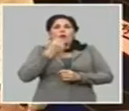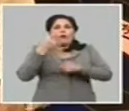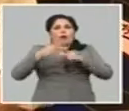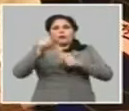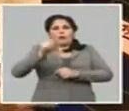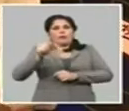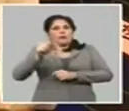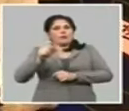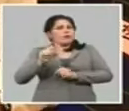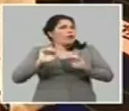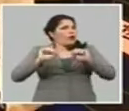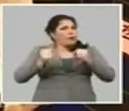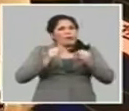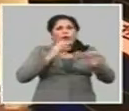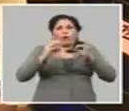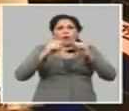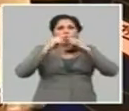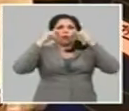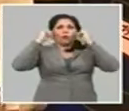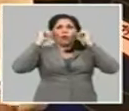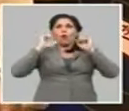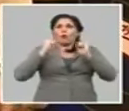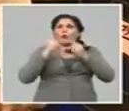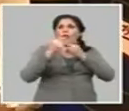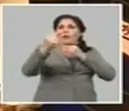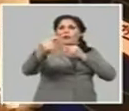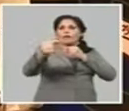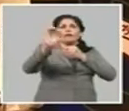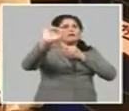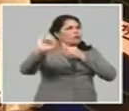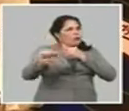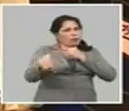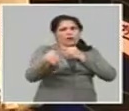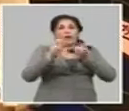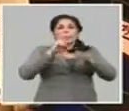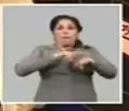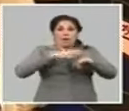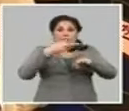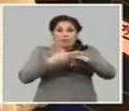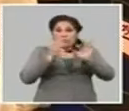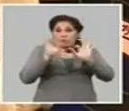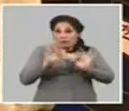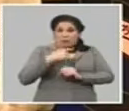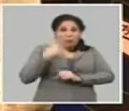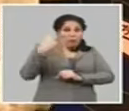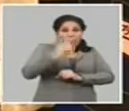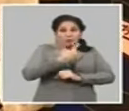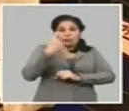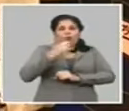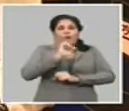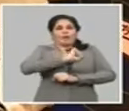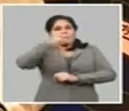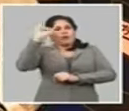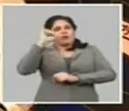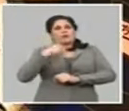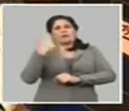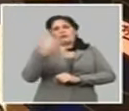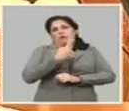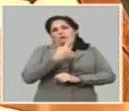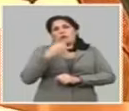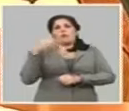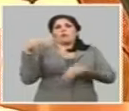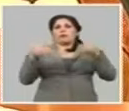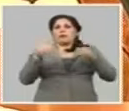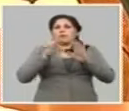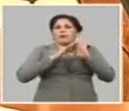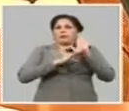cual en su protección y yo creo que en la prevención la que la prevención está en el éxito que tú sin